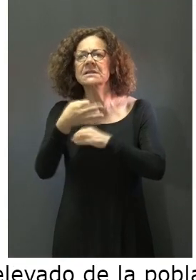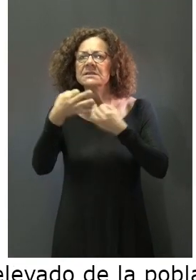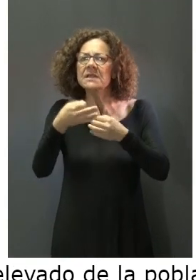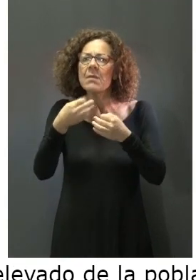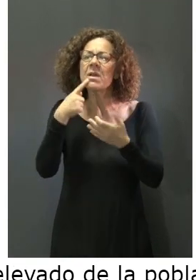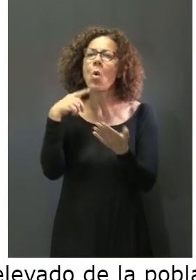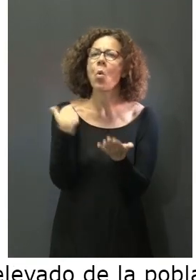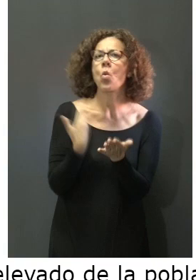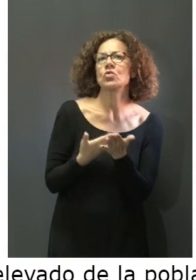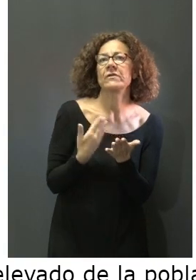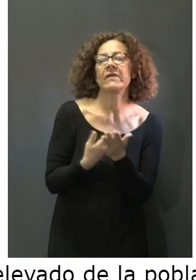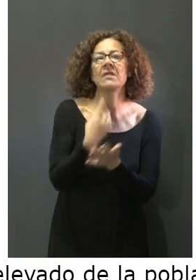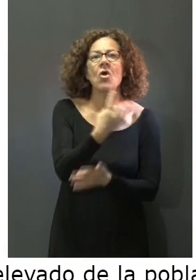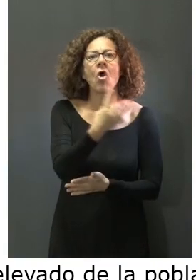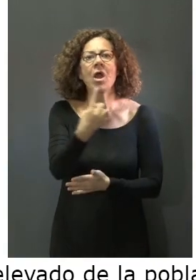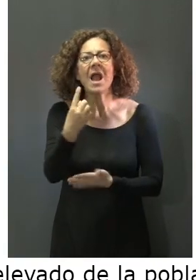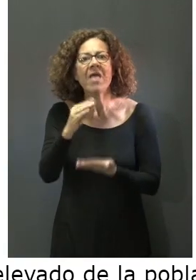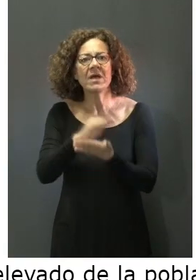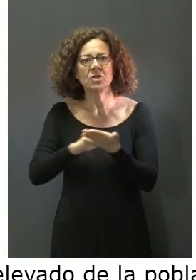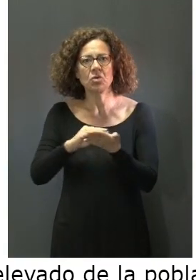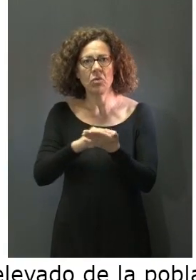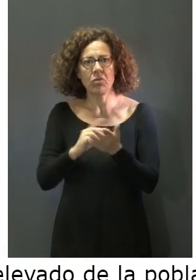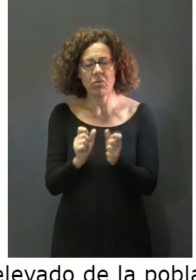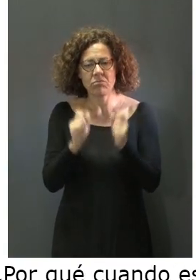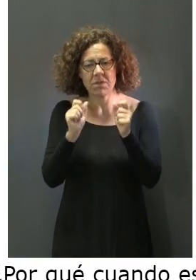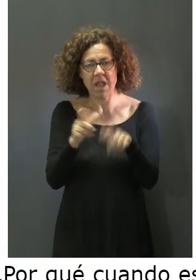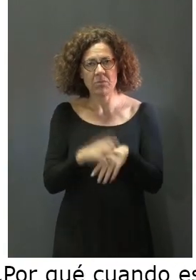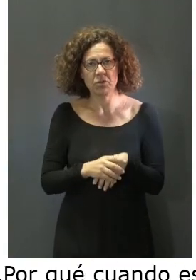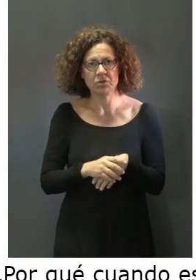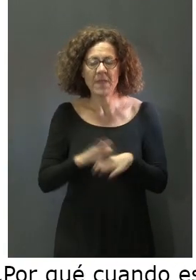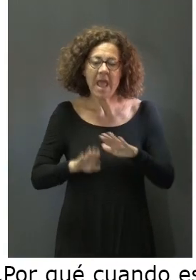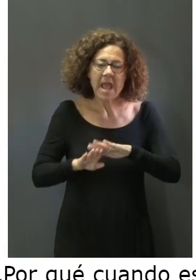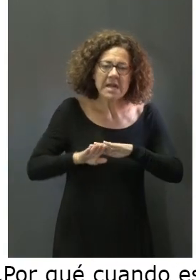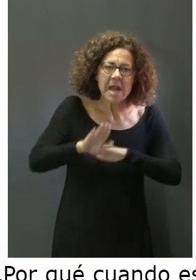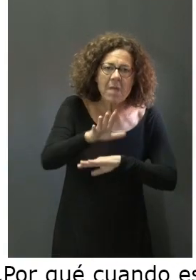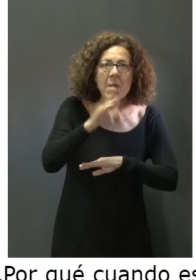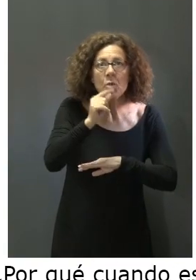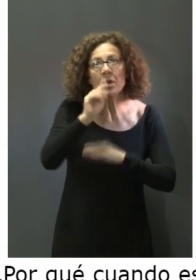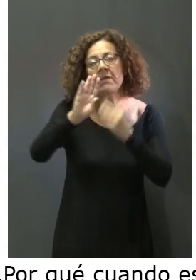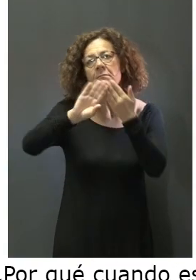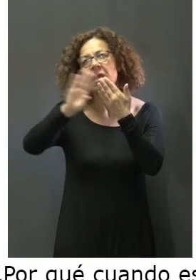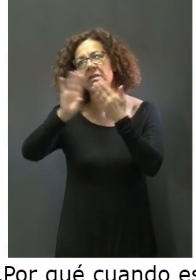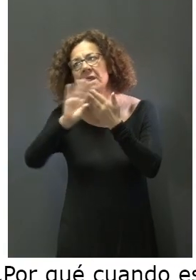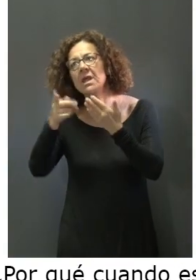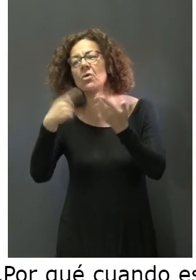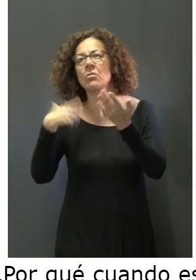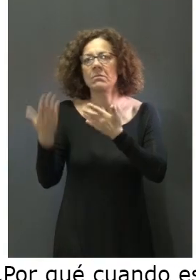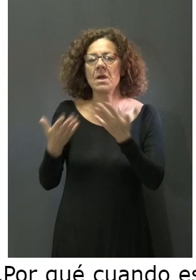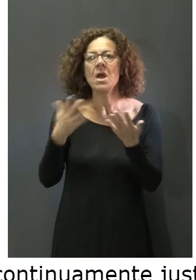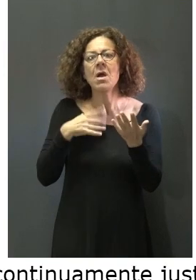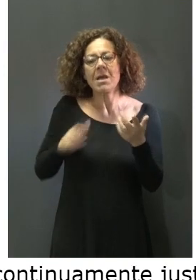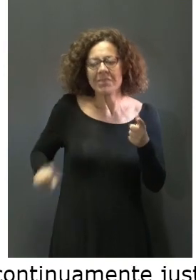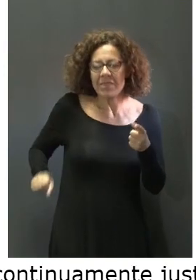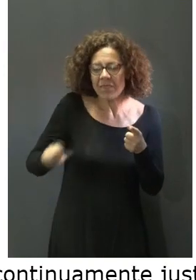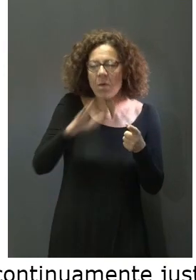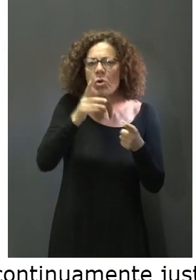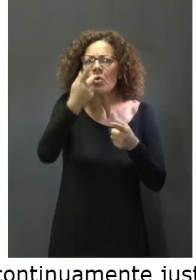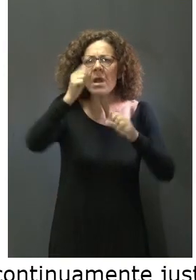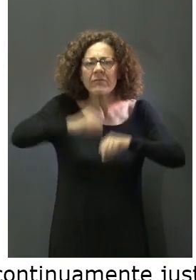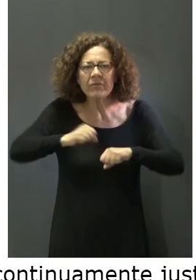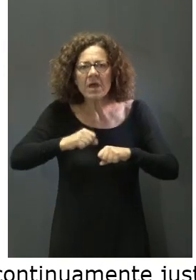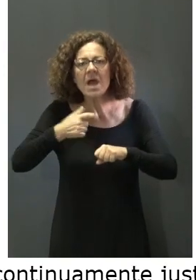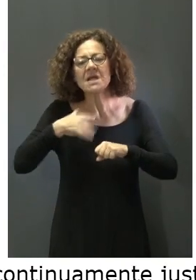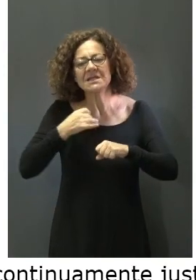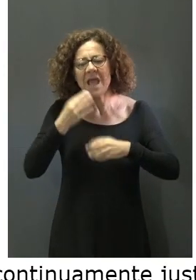continuamente justificando cada una de las soluciones que adoptamos? Ponemos la rampa porque hay un vecino que no sé qué, ponemos pasamanos porque una persona mayor, ponemos